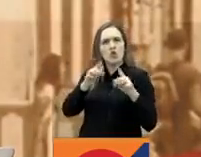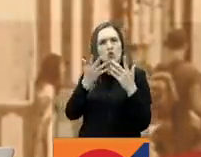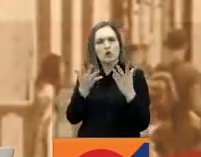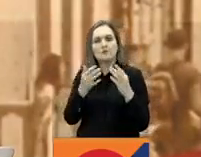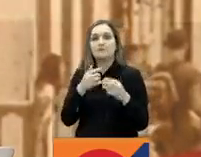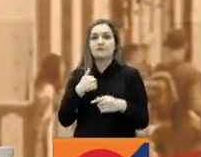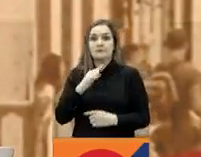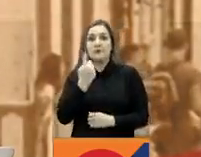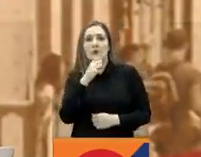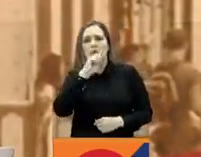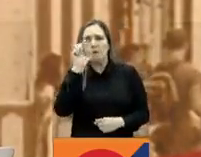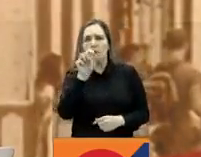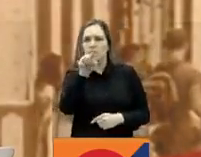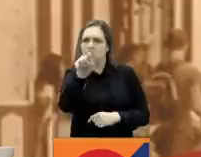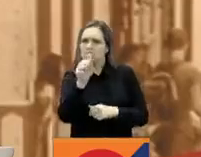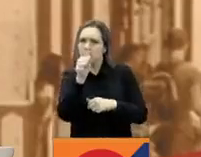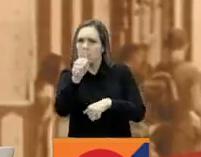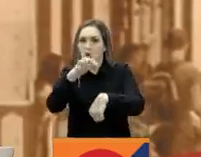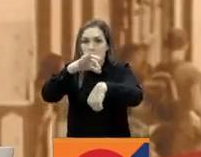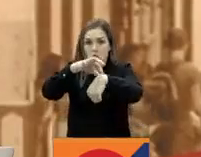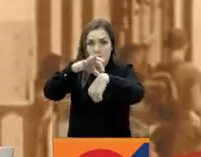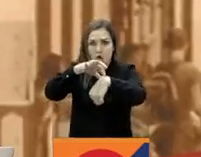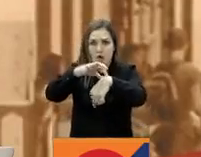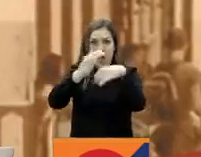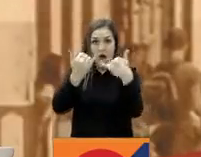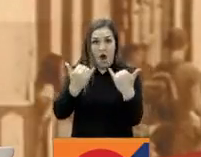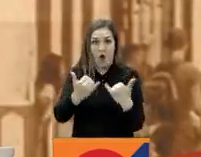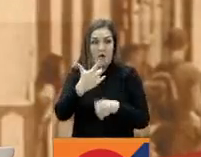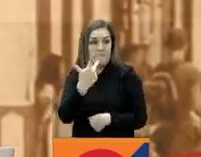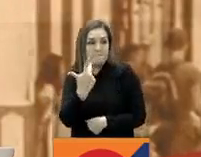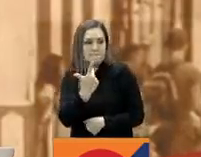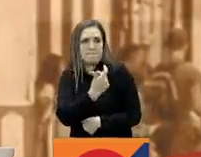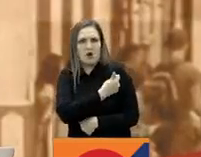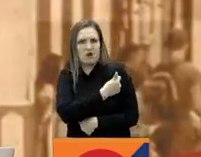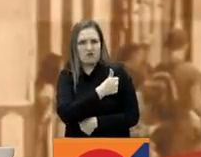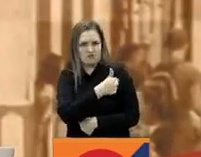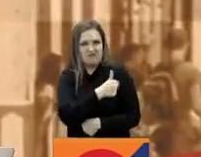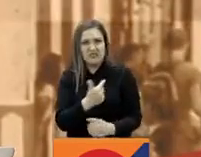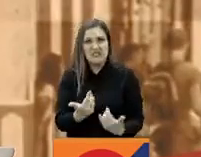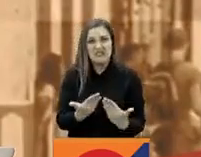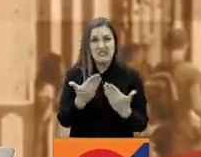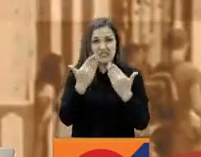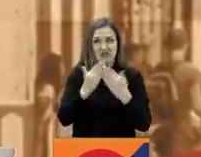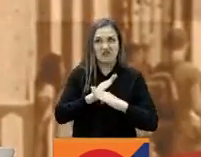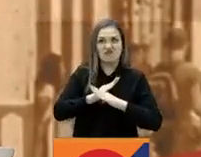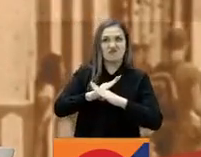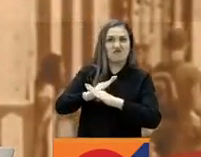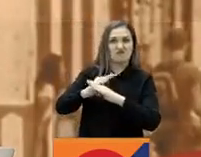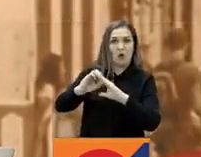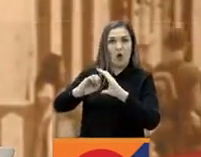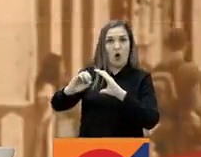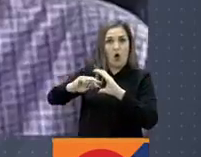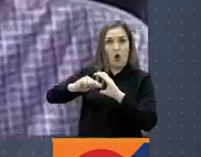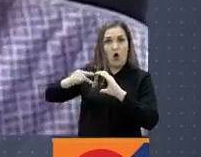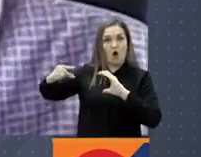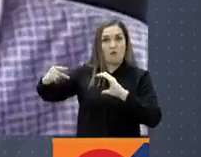gustaría muchísimo saber la vacunación hasta el momento qué tan efectiva es contra esta variante omicron